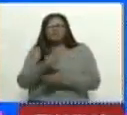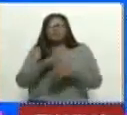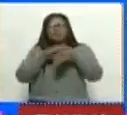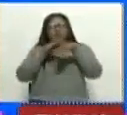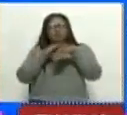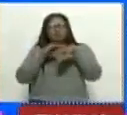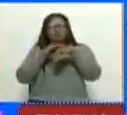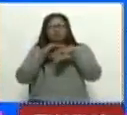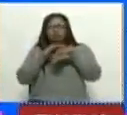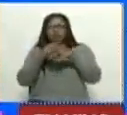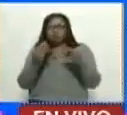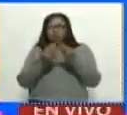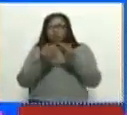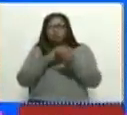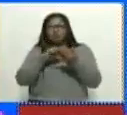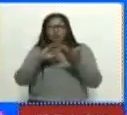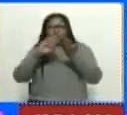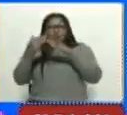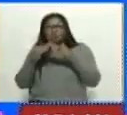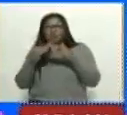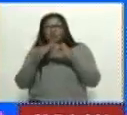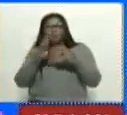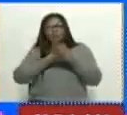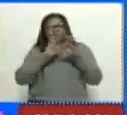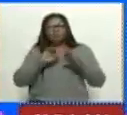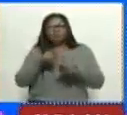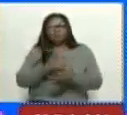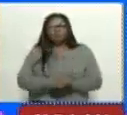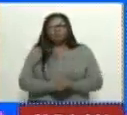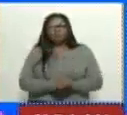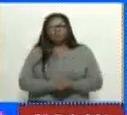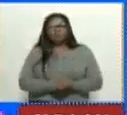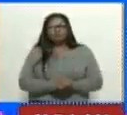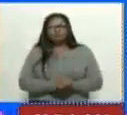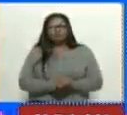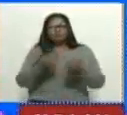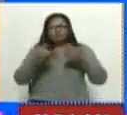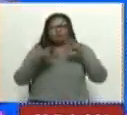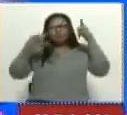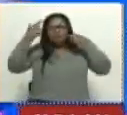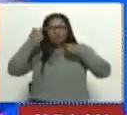poder popular para las comunas y movimientos sociales Jorge Arriaza hijo de Chávez